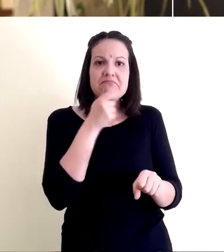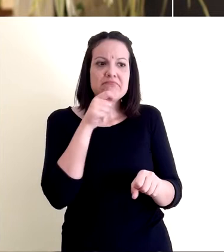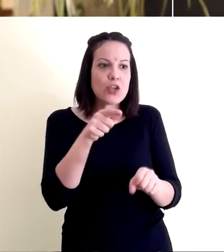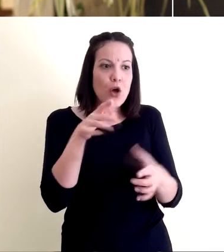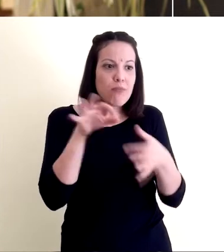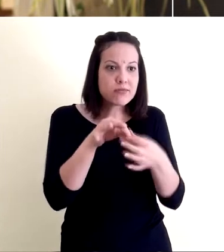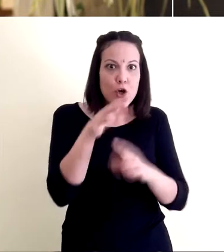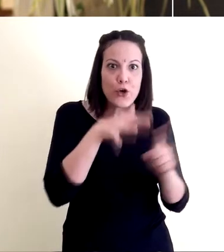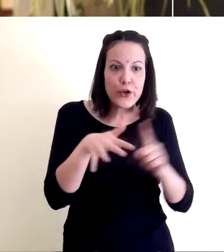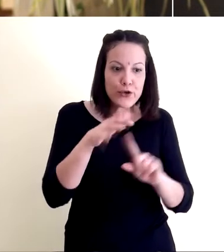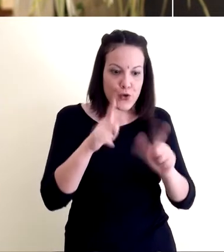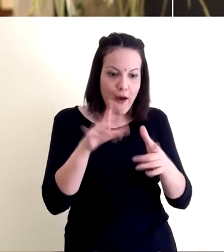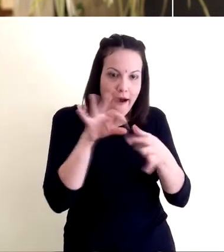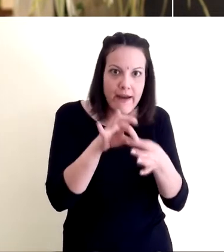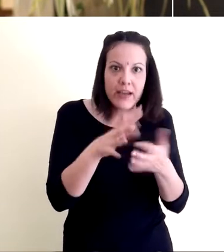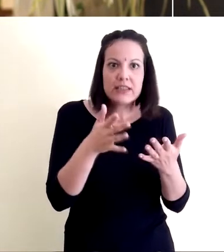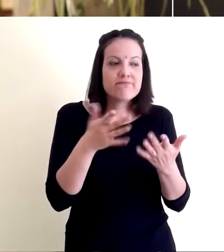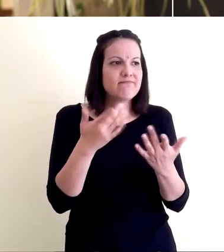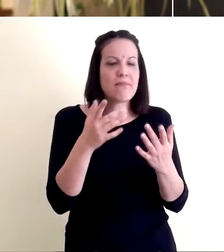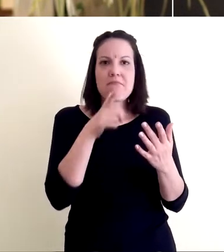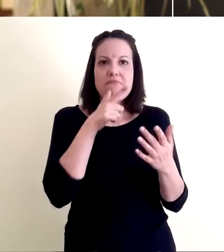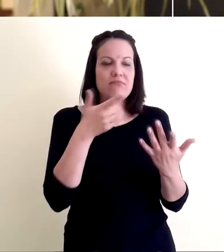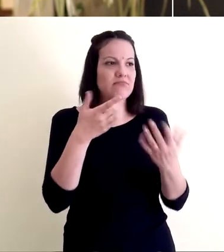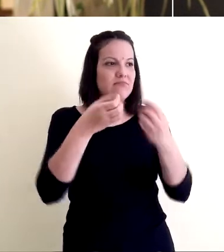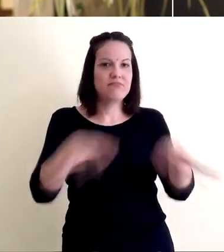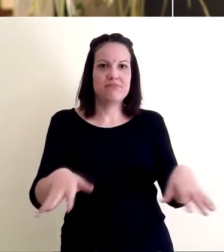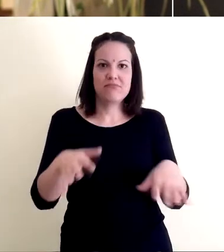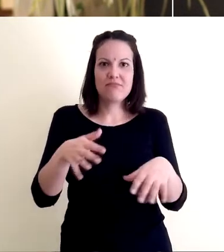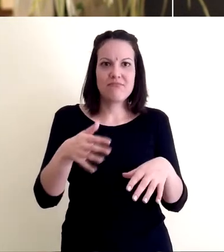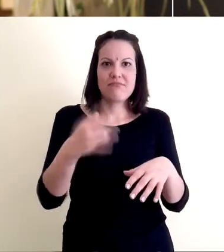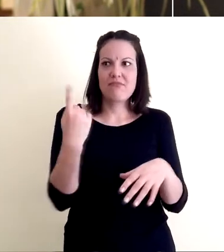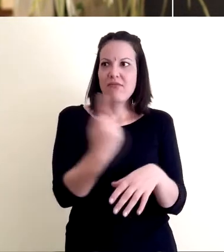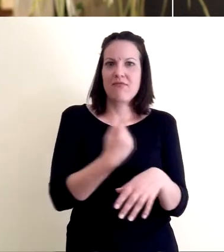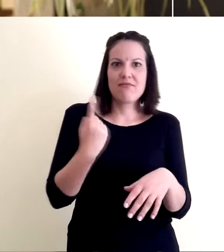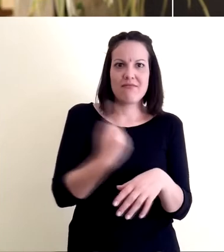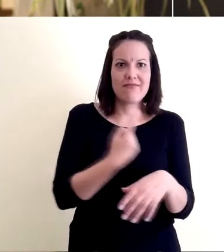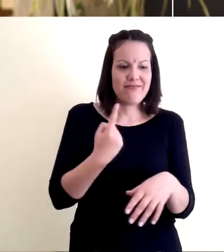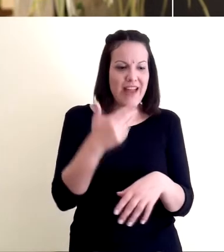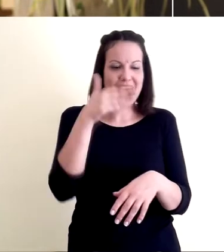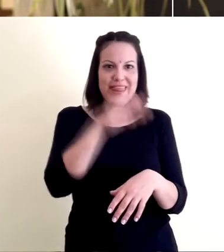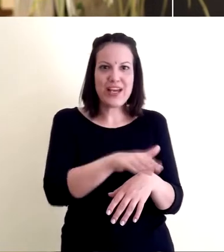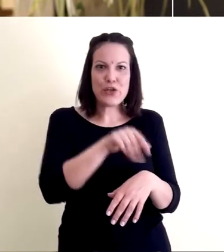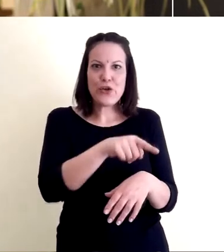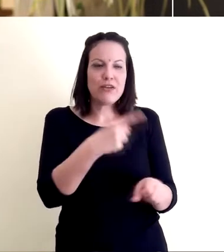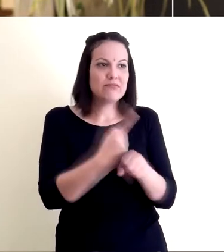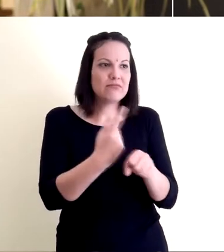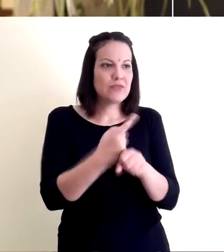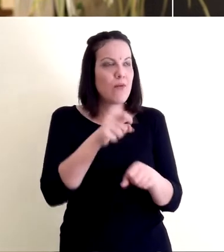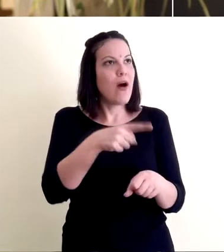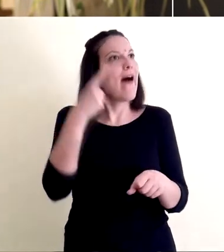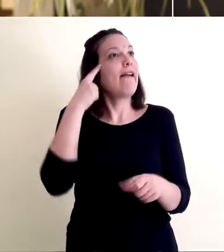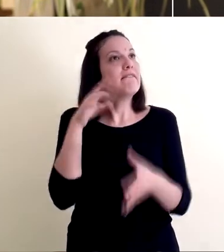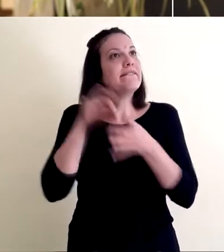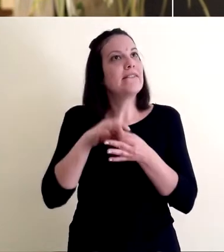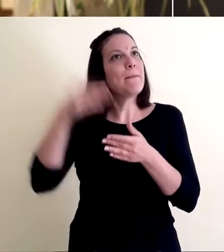ahí como encapsulado y no se sabe qué pasó. Un niño no lo puede poner en el contexto de su historia, digamos, y queda ahí como algo